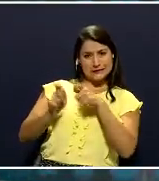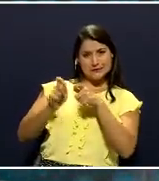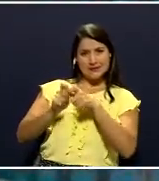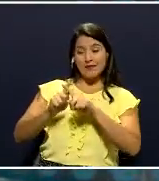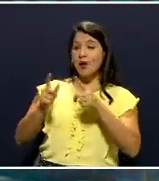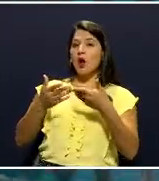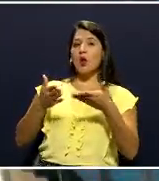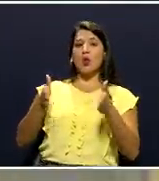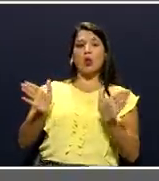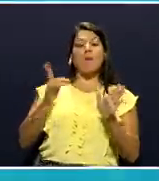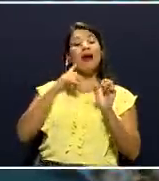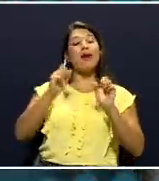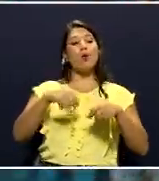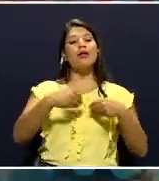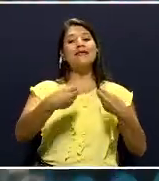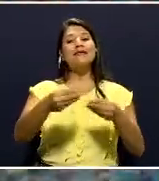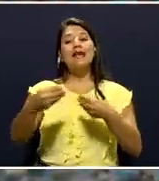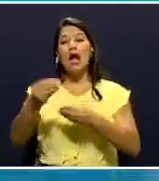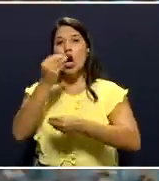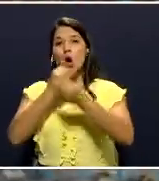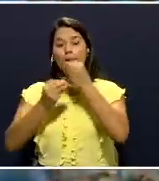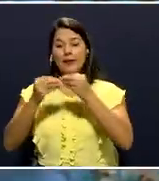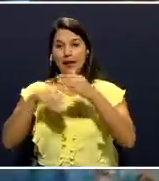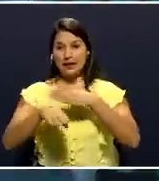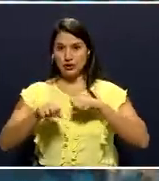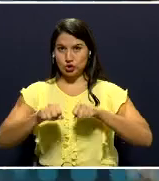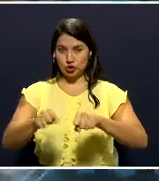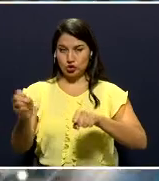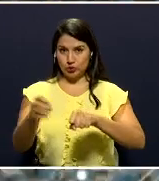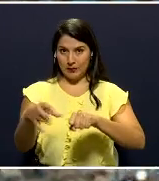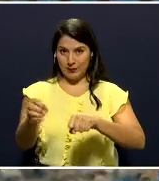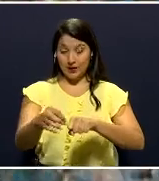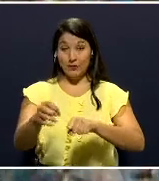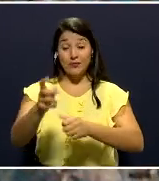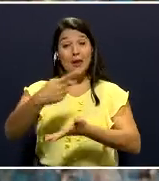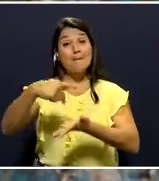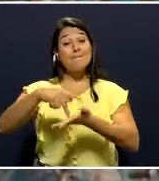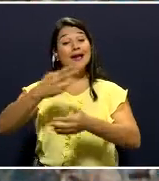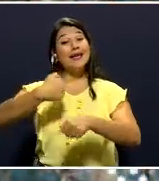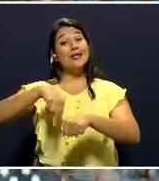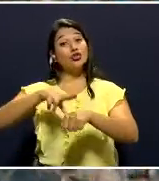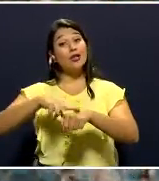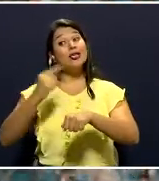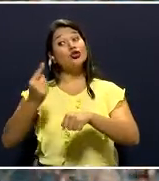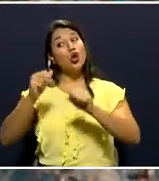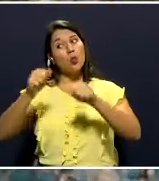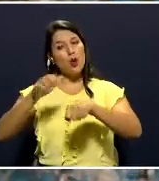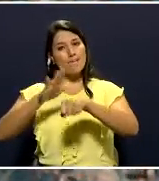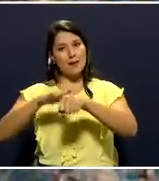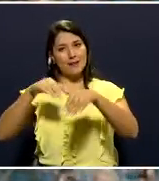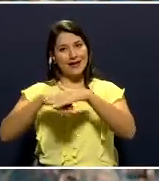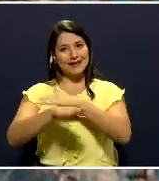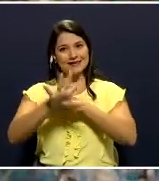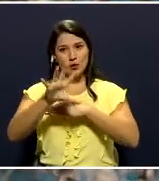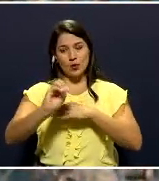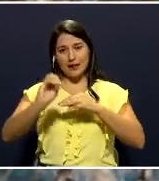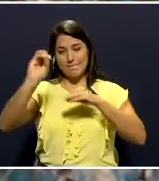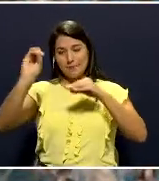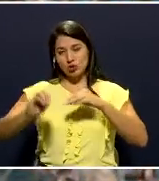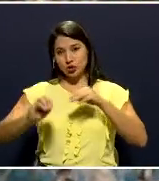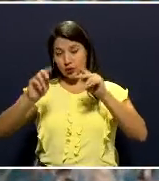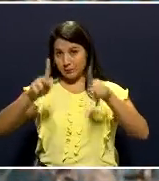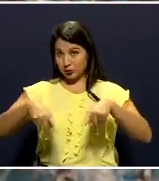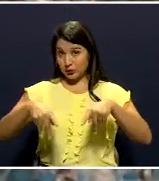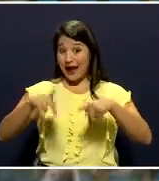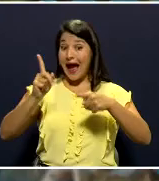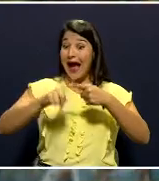en los supermercados. Los parques nacionales solo podrán recibir el 50% de su visitación hasta el próximo